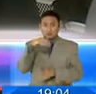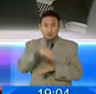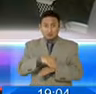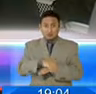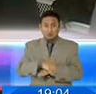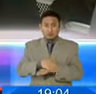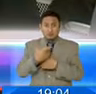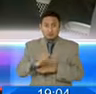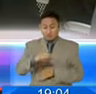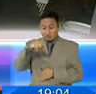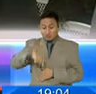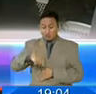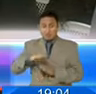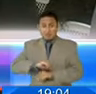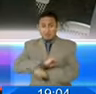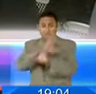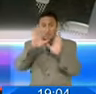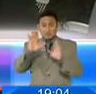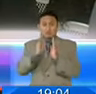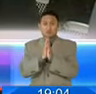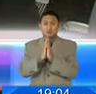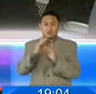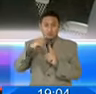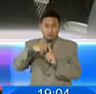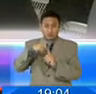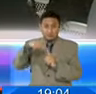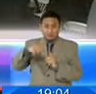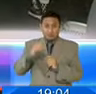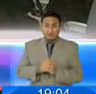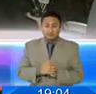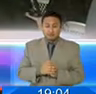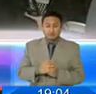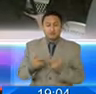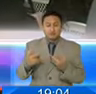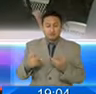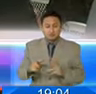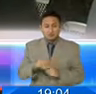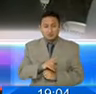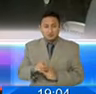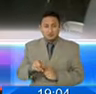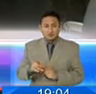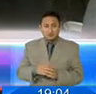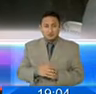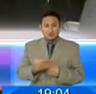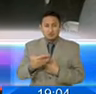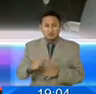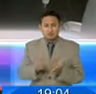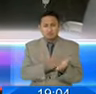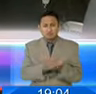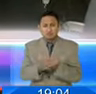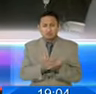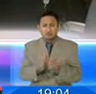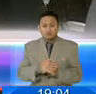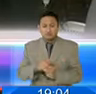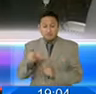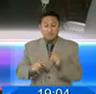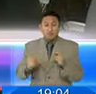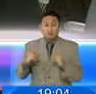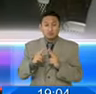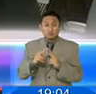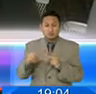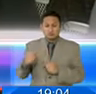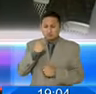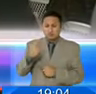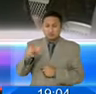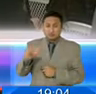después de la misa que se celebrará en Santa Teresita una parroquia de aquí de Quito donde también sirvió durante muchos años quienes lo conocieron aseguran